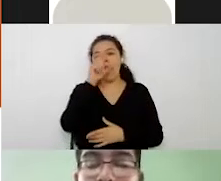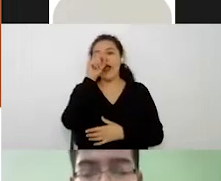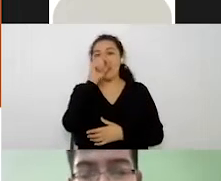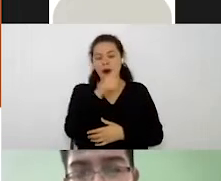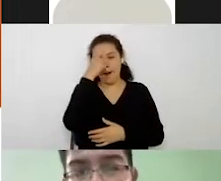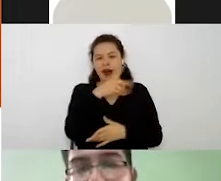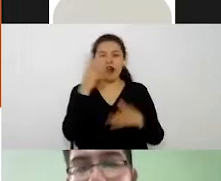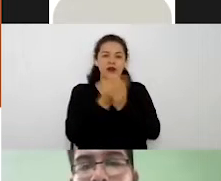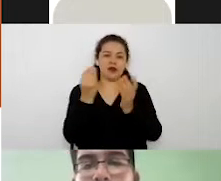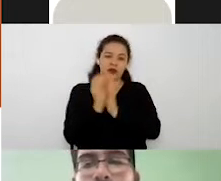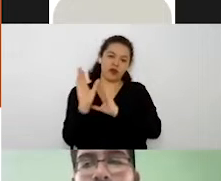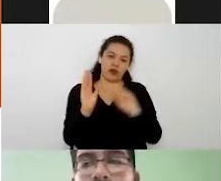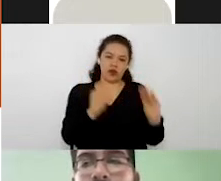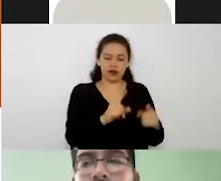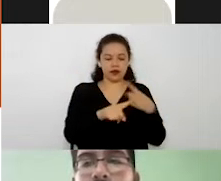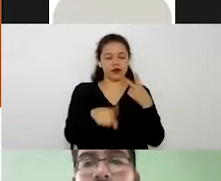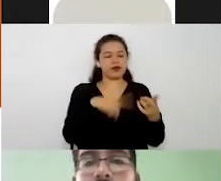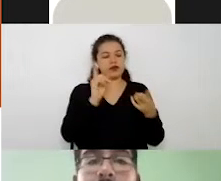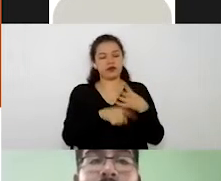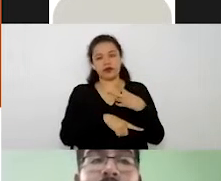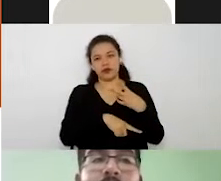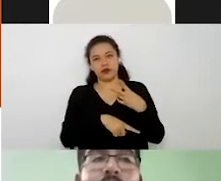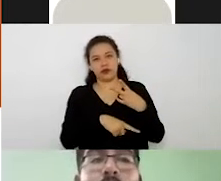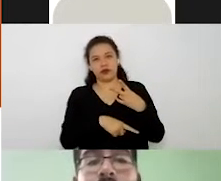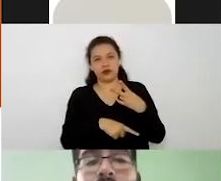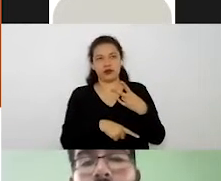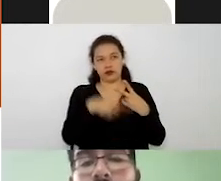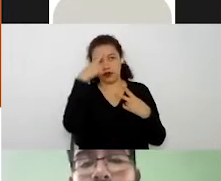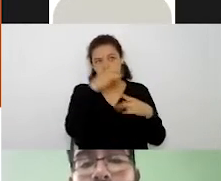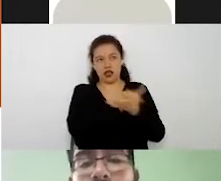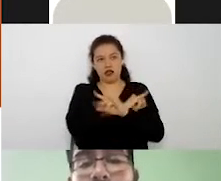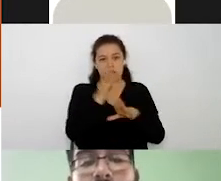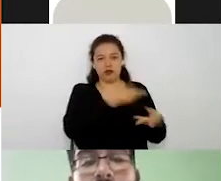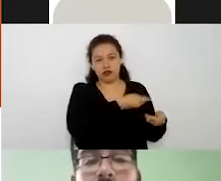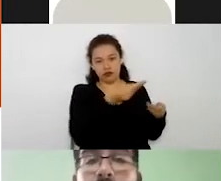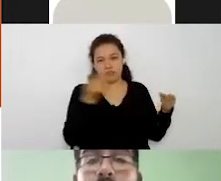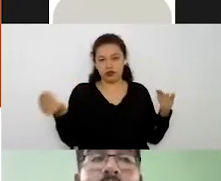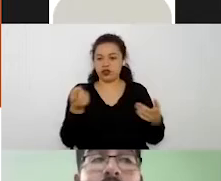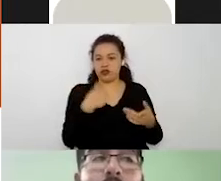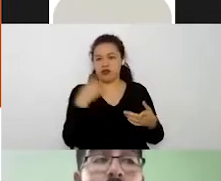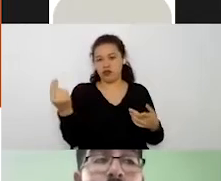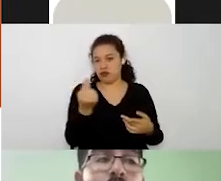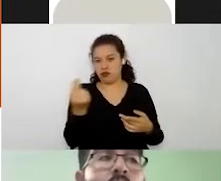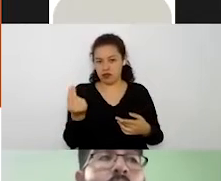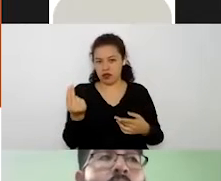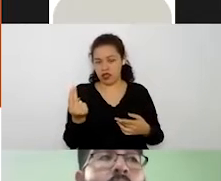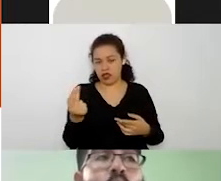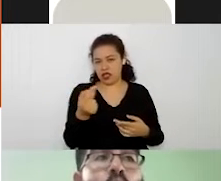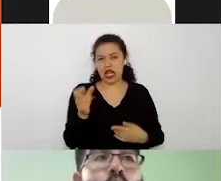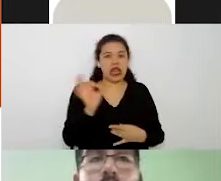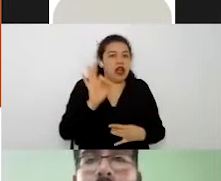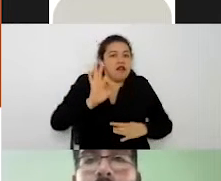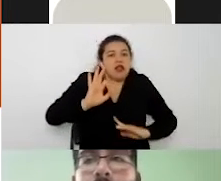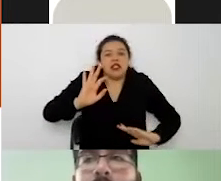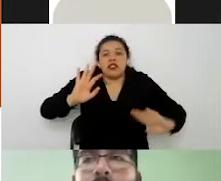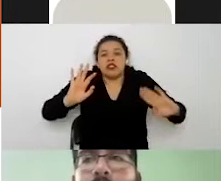de capacitaciones, como lo pueden ser repartir información que consideren necesaria. No sé si cambió